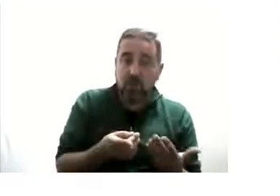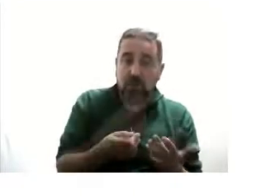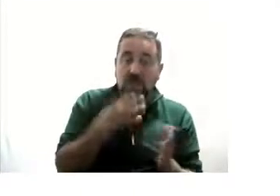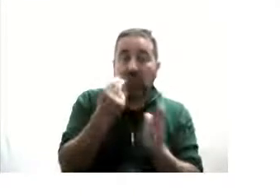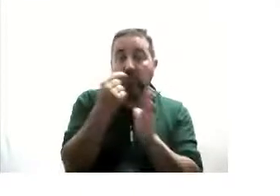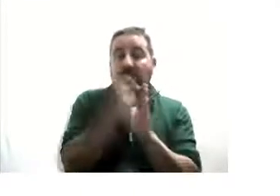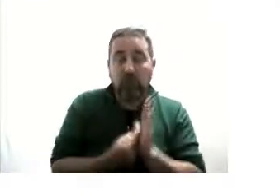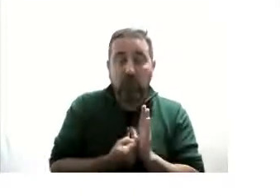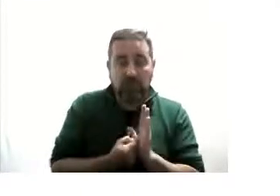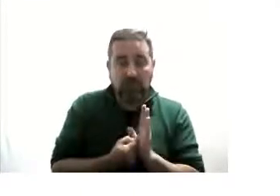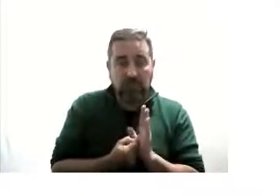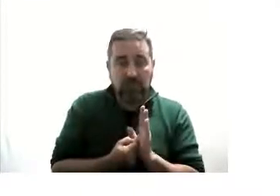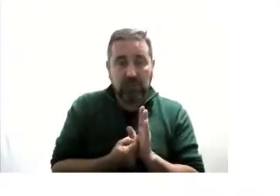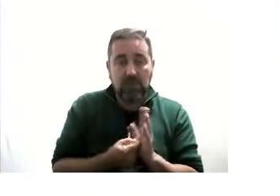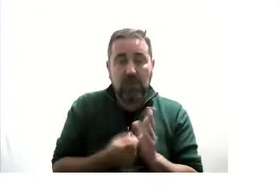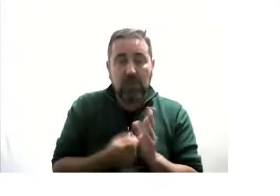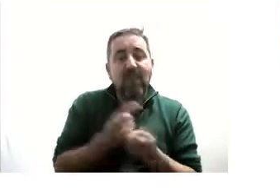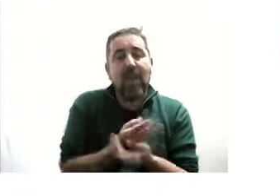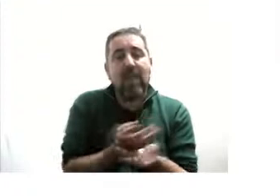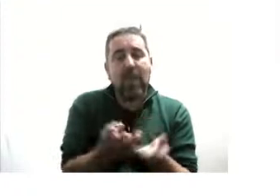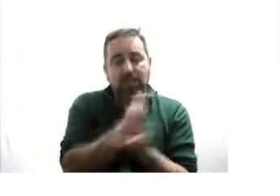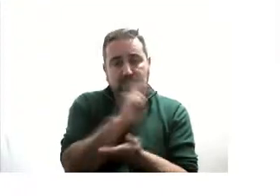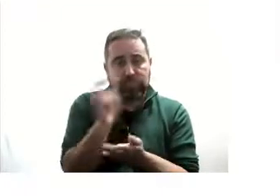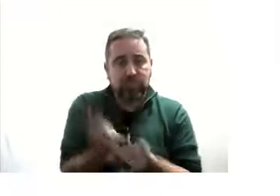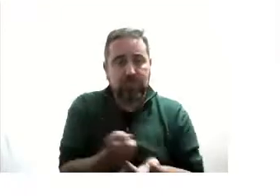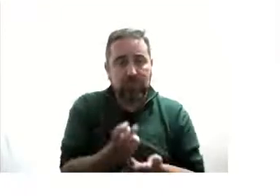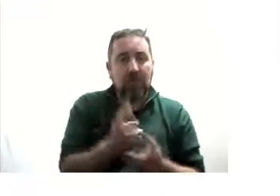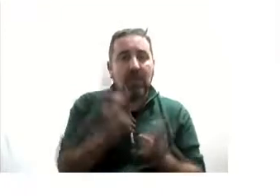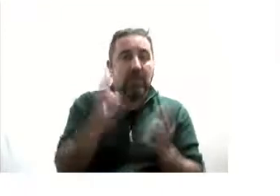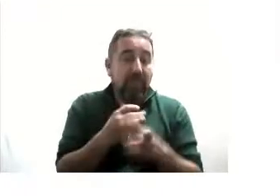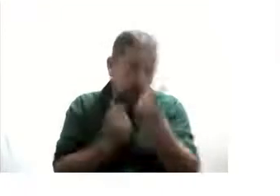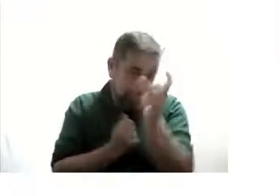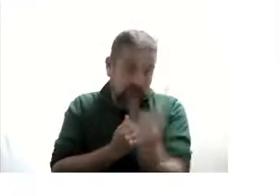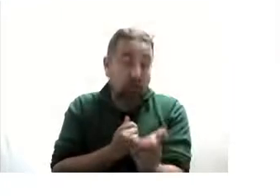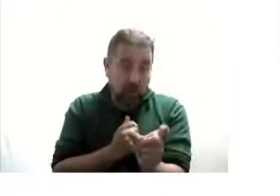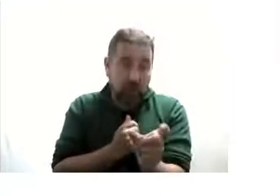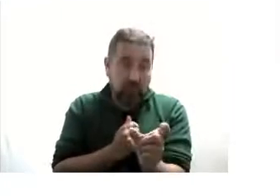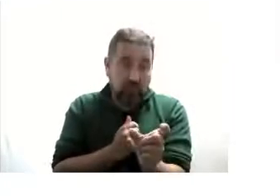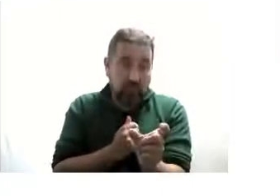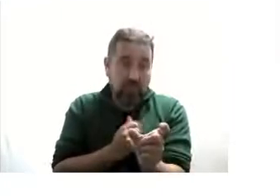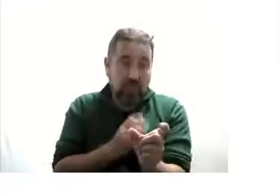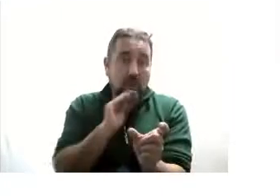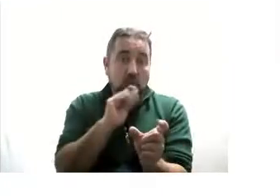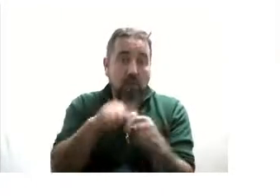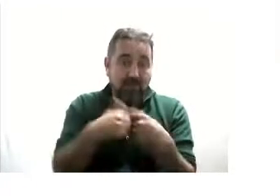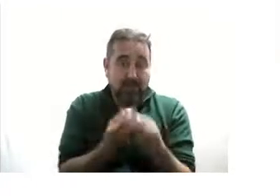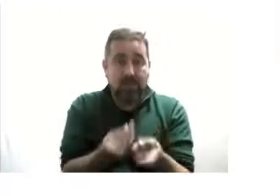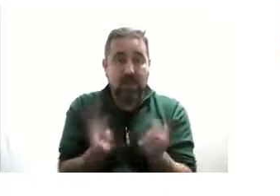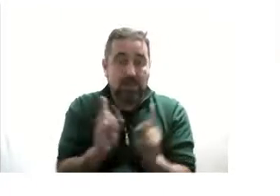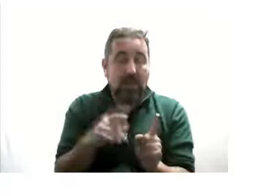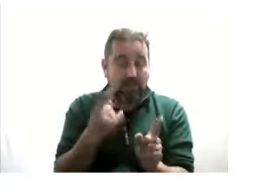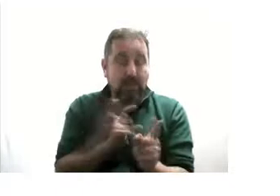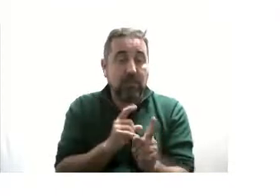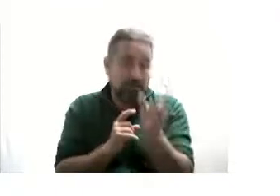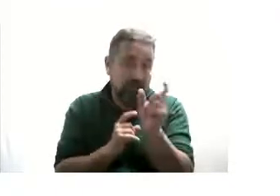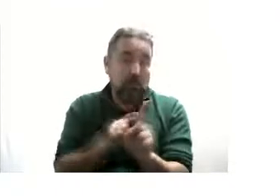factores, ¿no? Y la de variables que intervienen en torno a la persona y a su familia, porque al final,